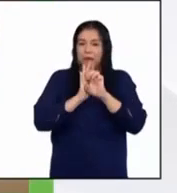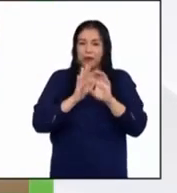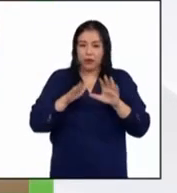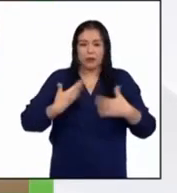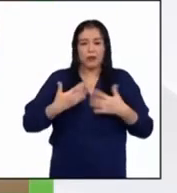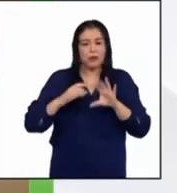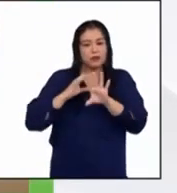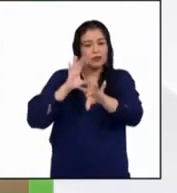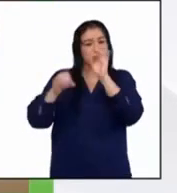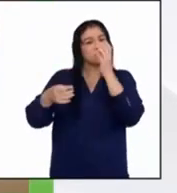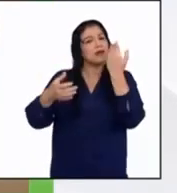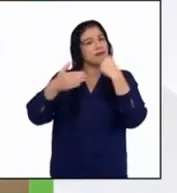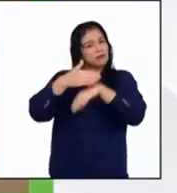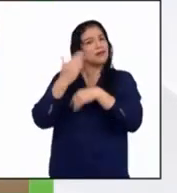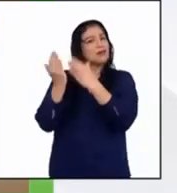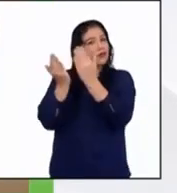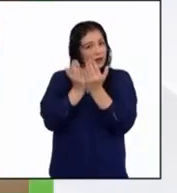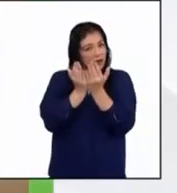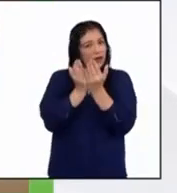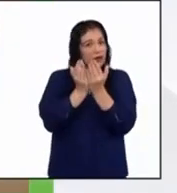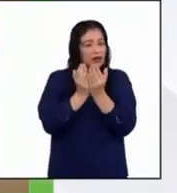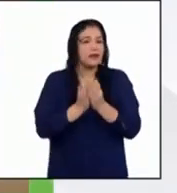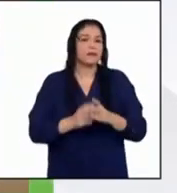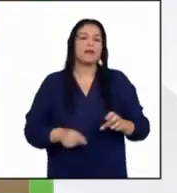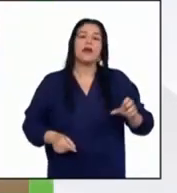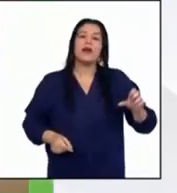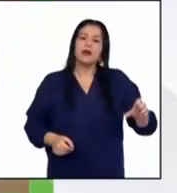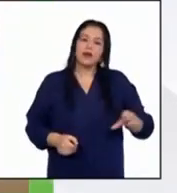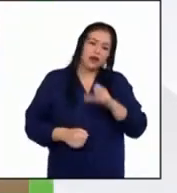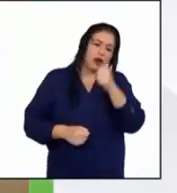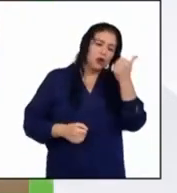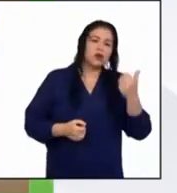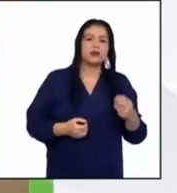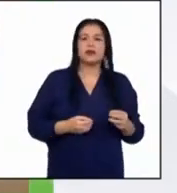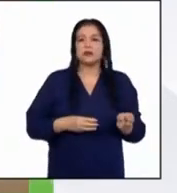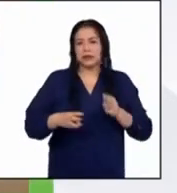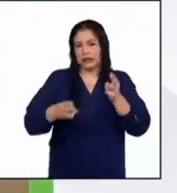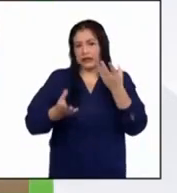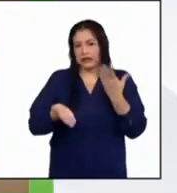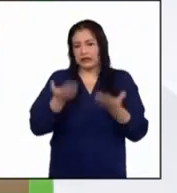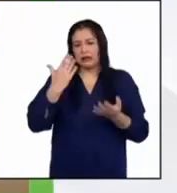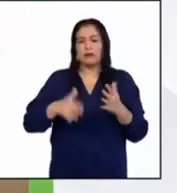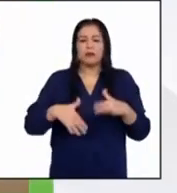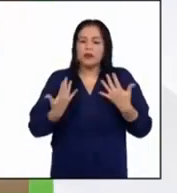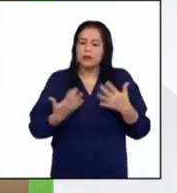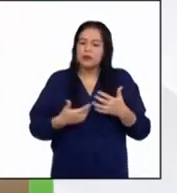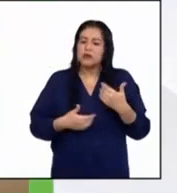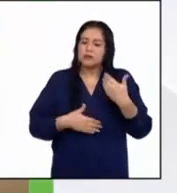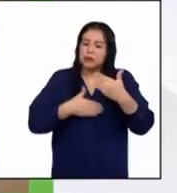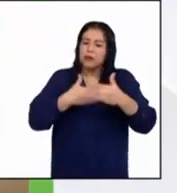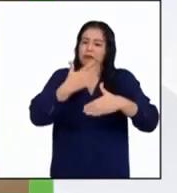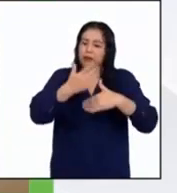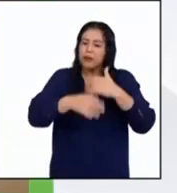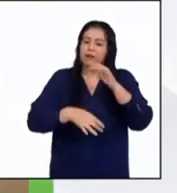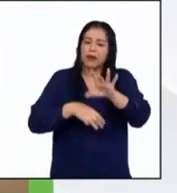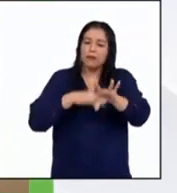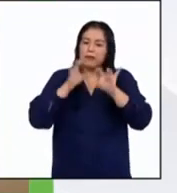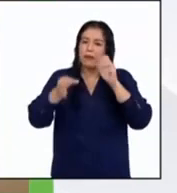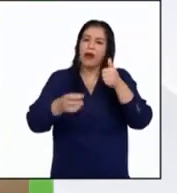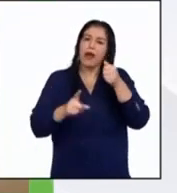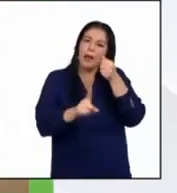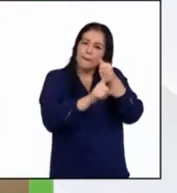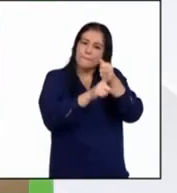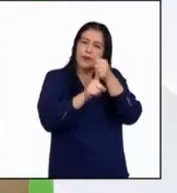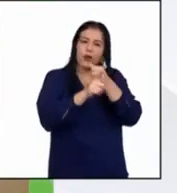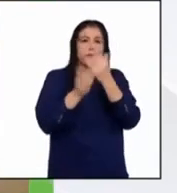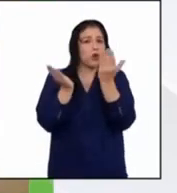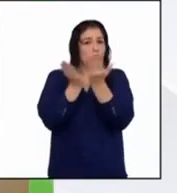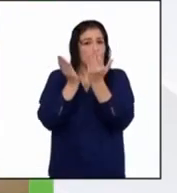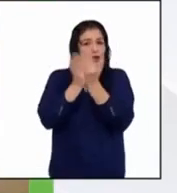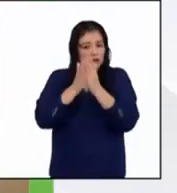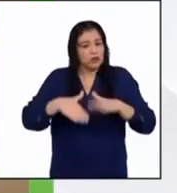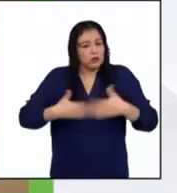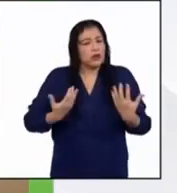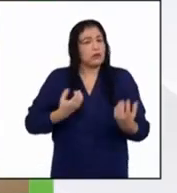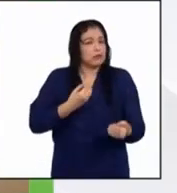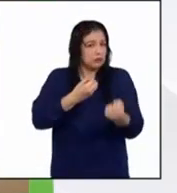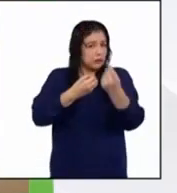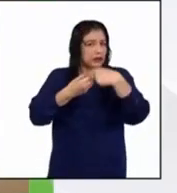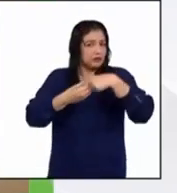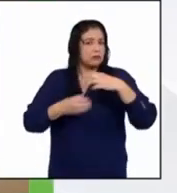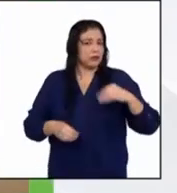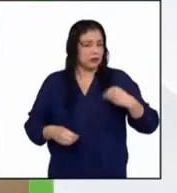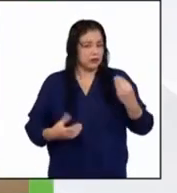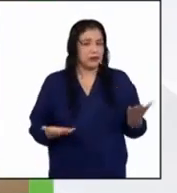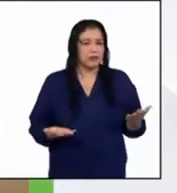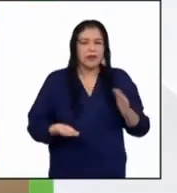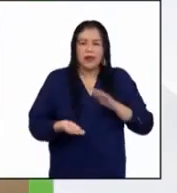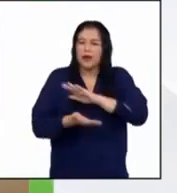dentro de la escuela. Existen otros y de pronto podemos identificarlos en nuestras propias escuelas donde participamos.